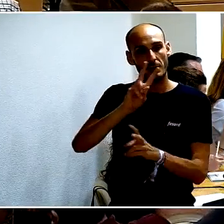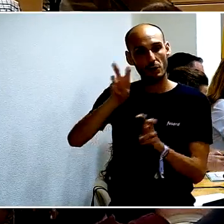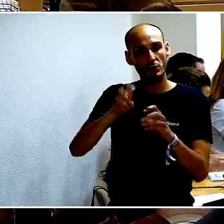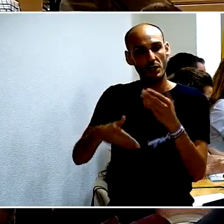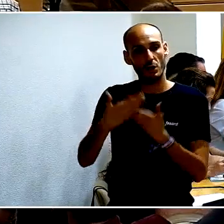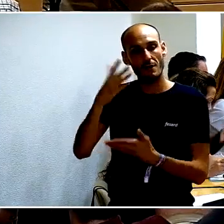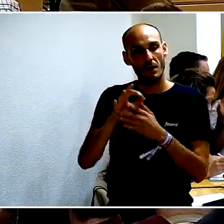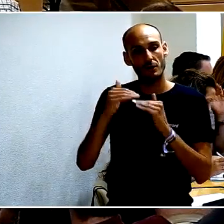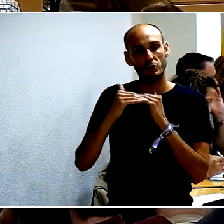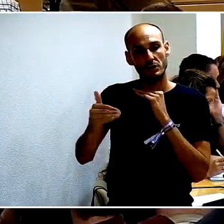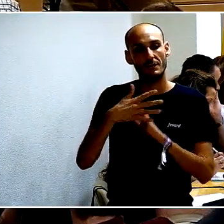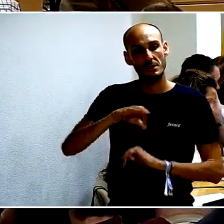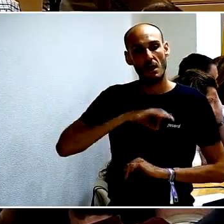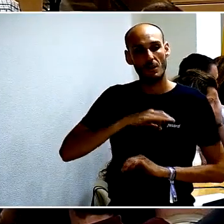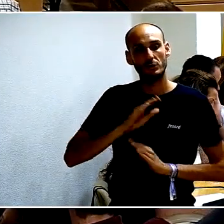de la Diputació de València.